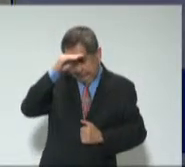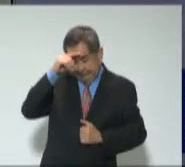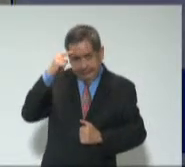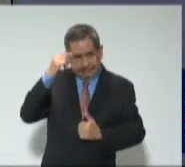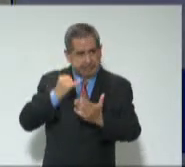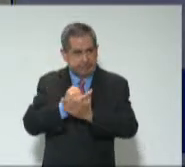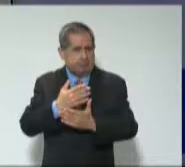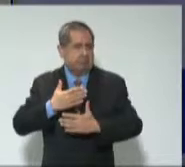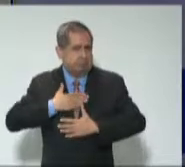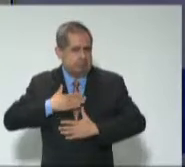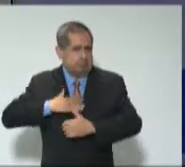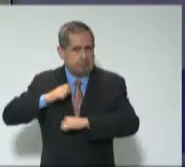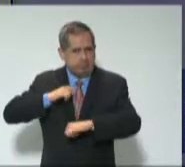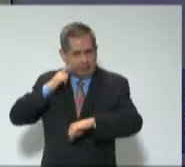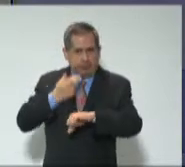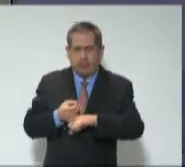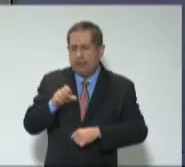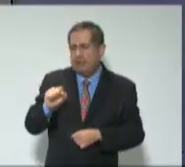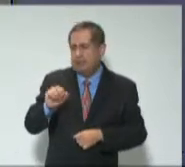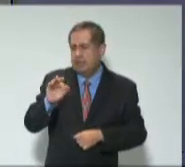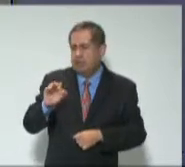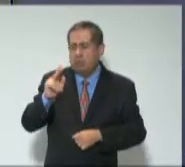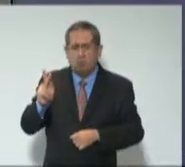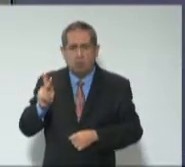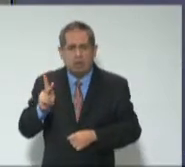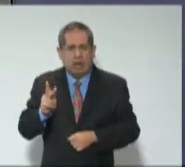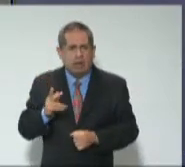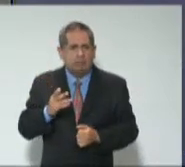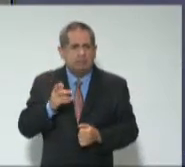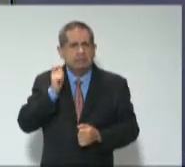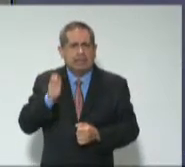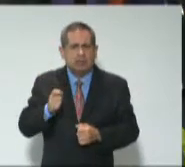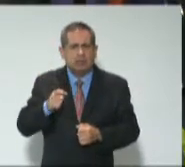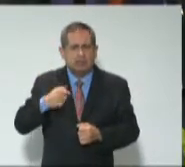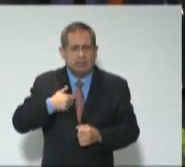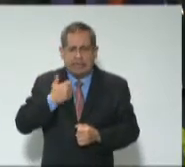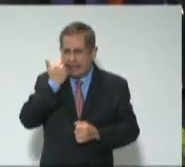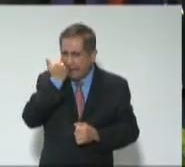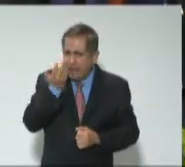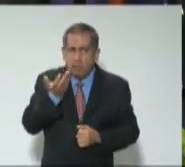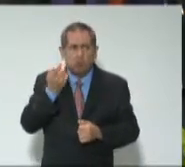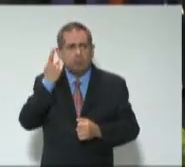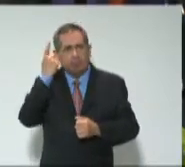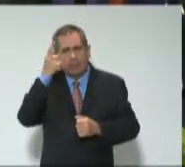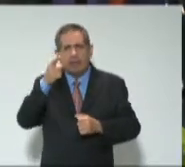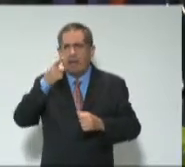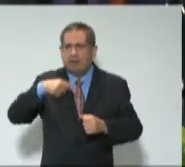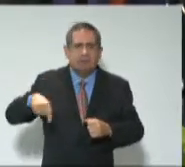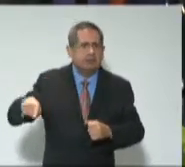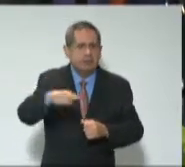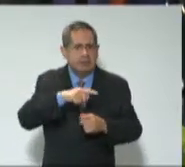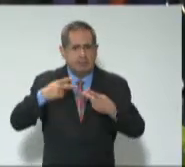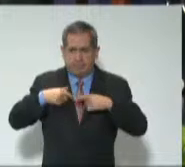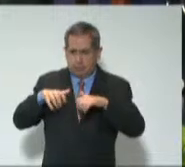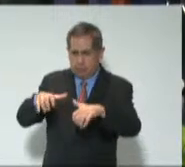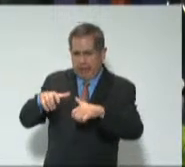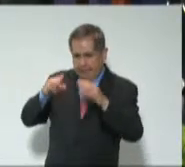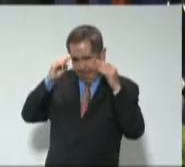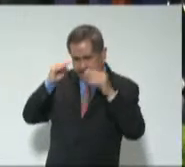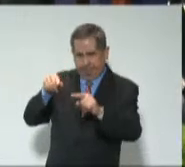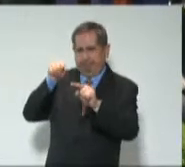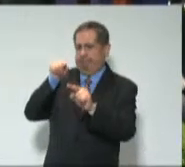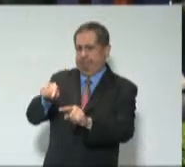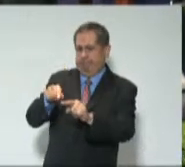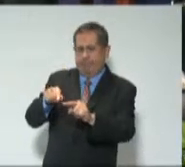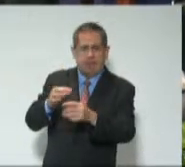desde la secretaría de la función pública nos hemos propuesto posicionar a la ciudadanía como actor clave de